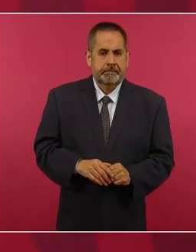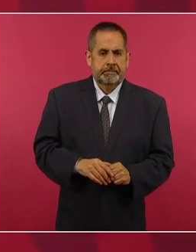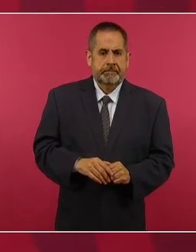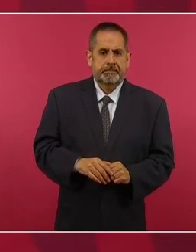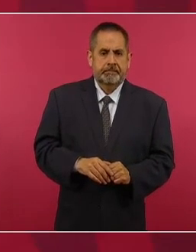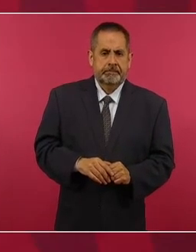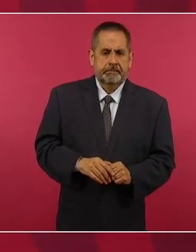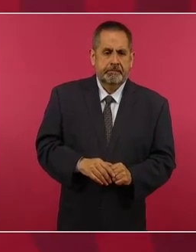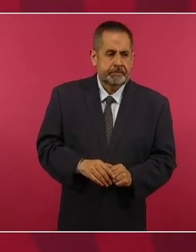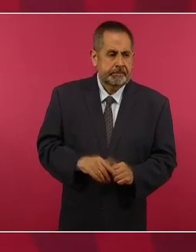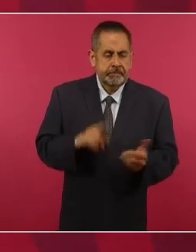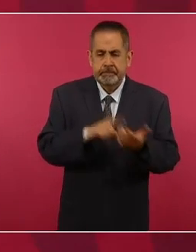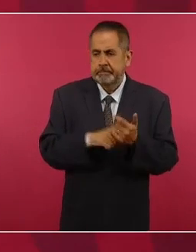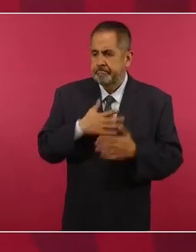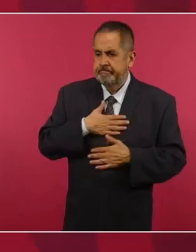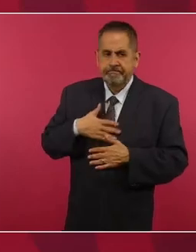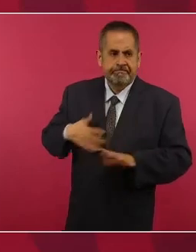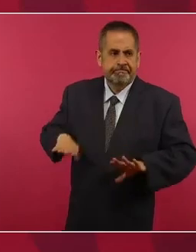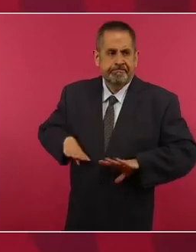Y hay intereses.